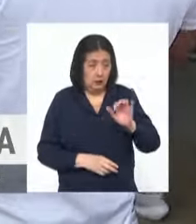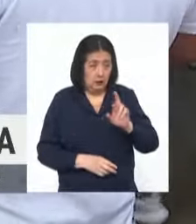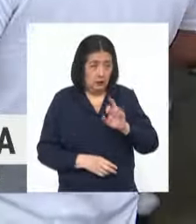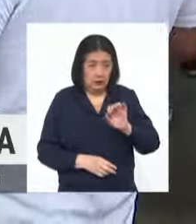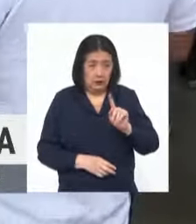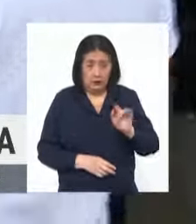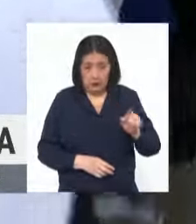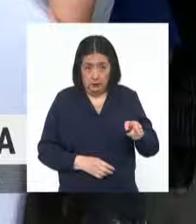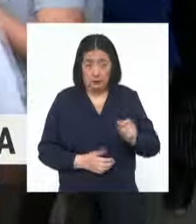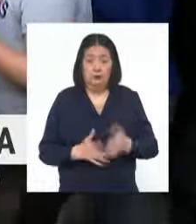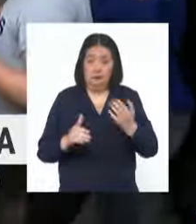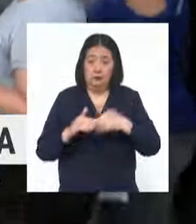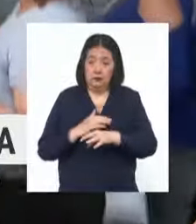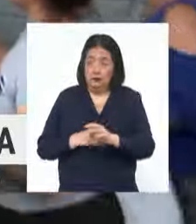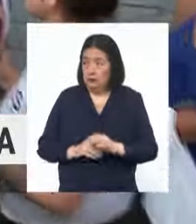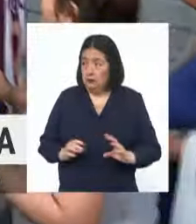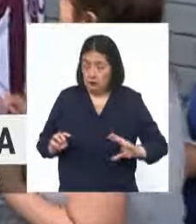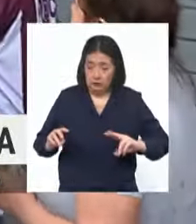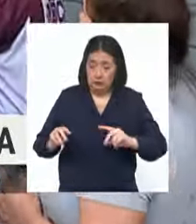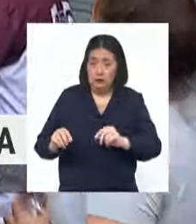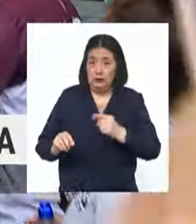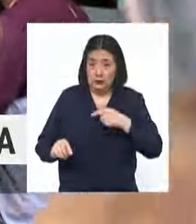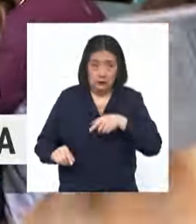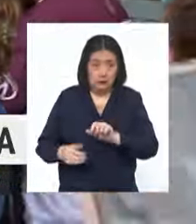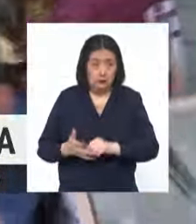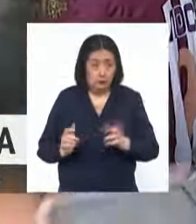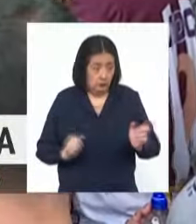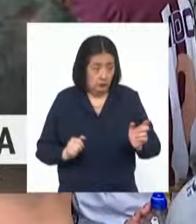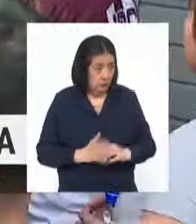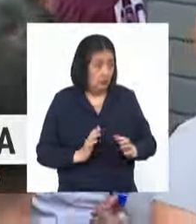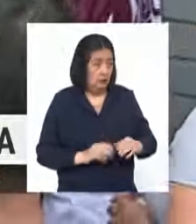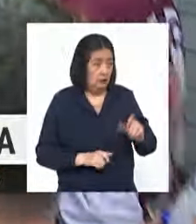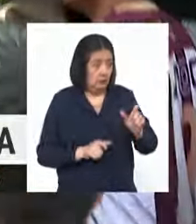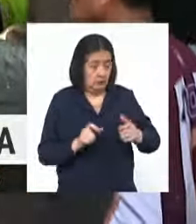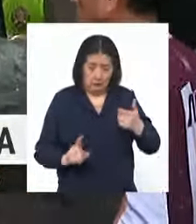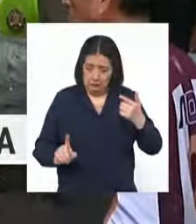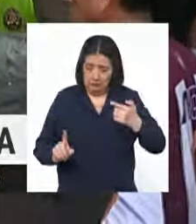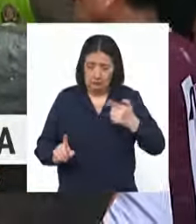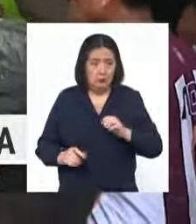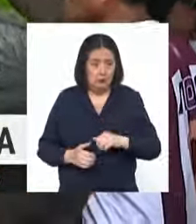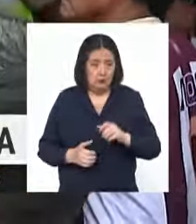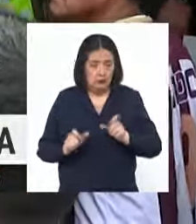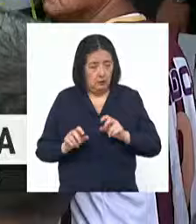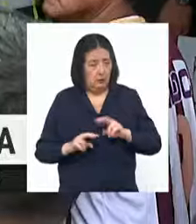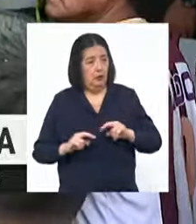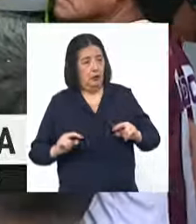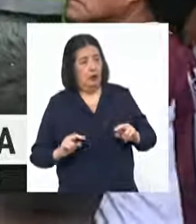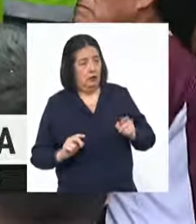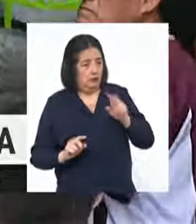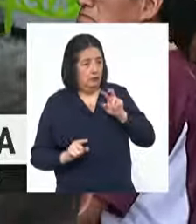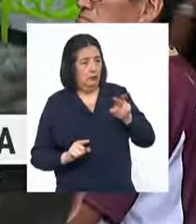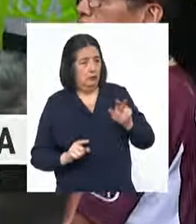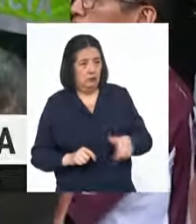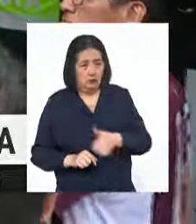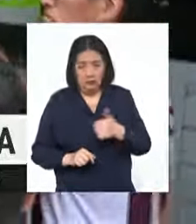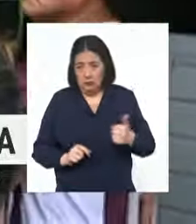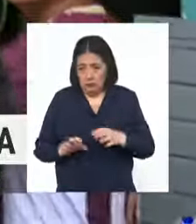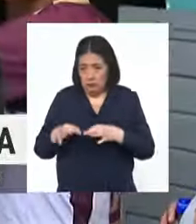estaba dentro de esta cevichería cuando fue atacado a balazos, según lo que nos dicen los testigos, es que estaba acompañado junto a